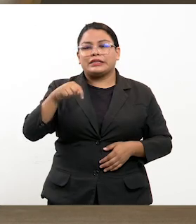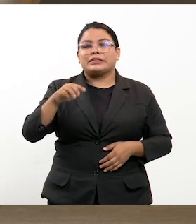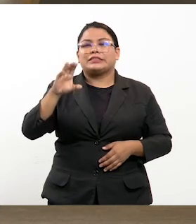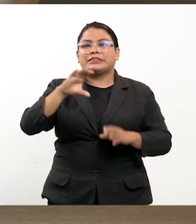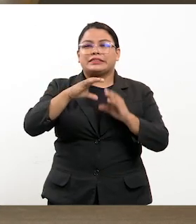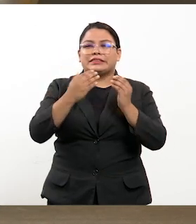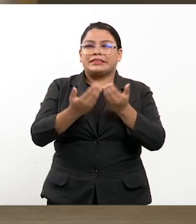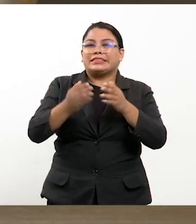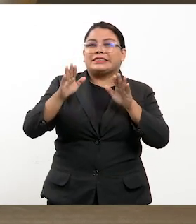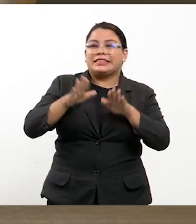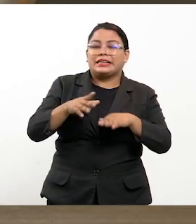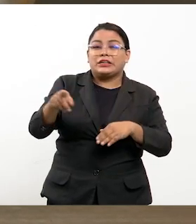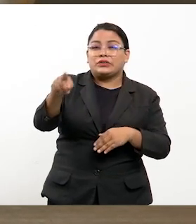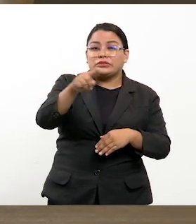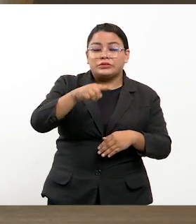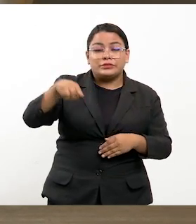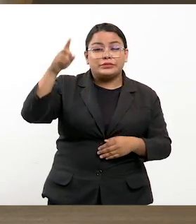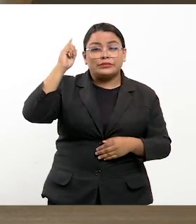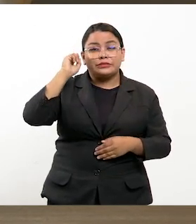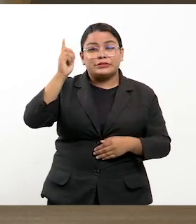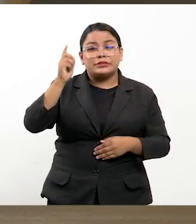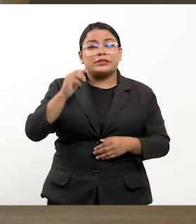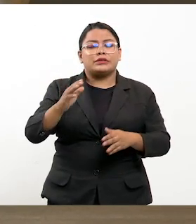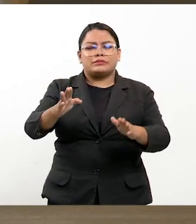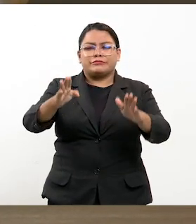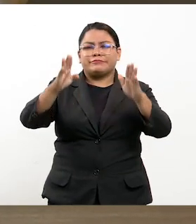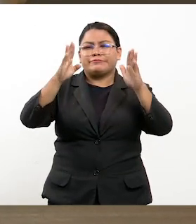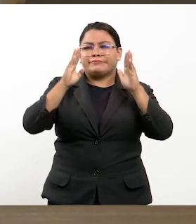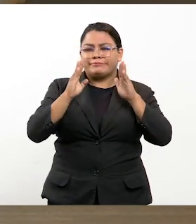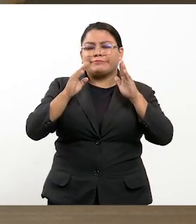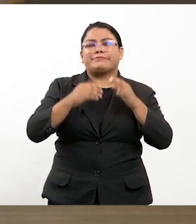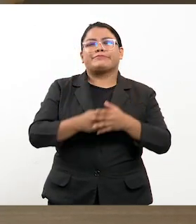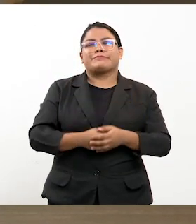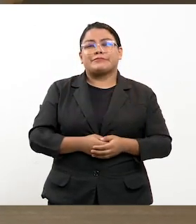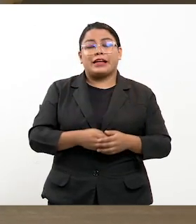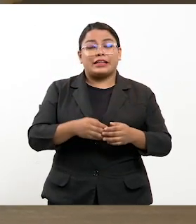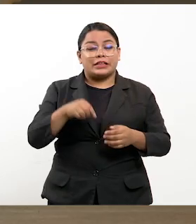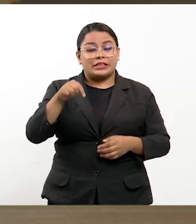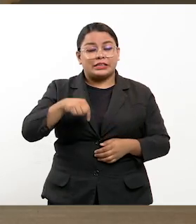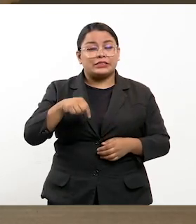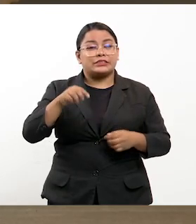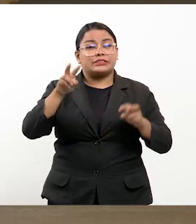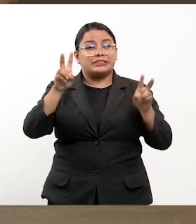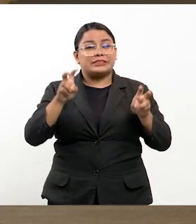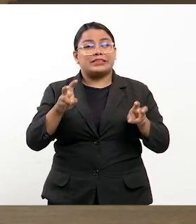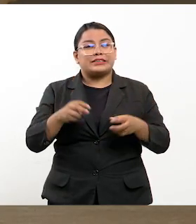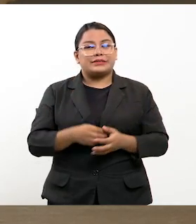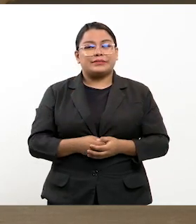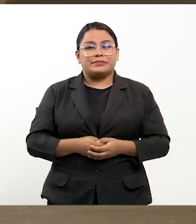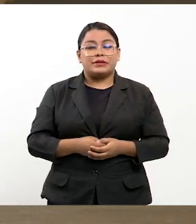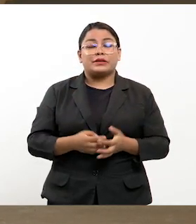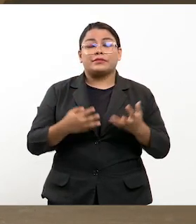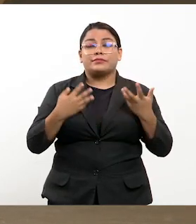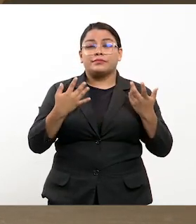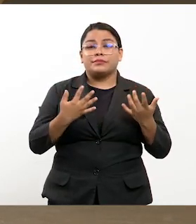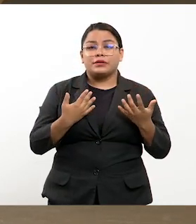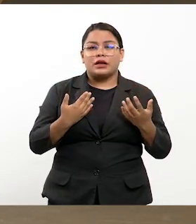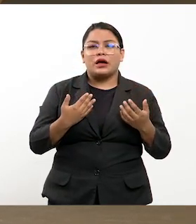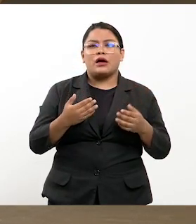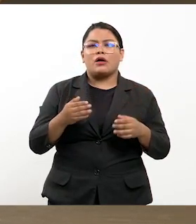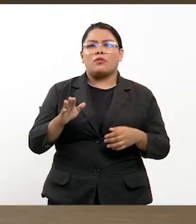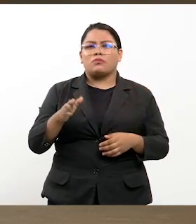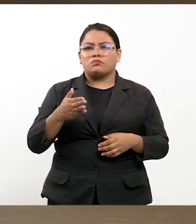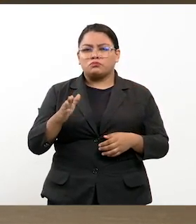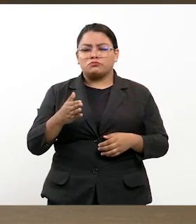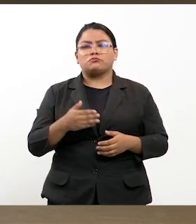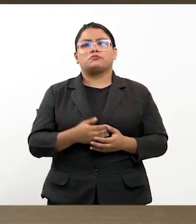y agradecerles a ustedes, docentes, por haber escuchado y prestado atención a cada uno de estos apartados, que esperamos les sean de